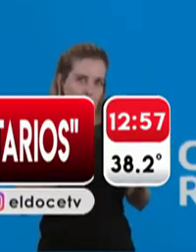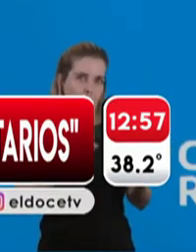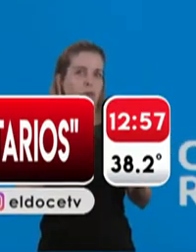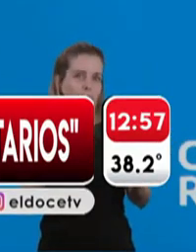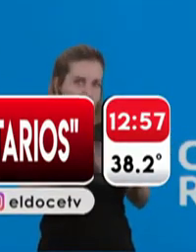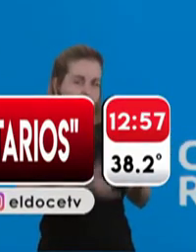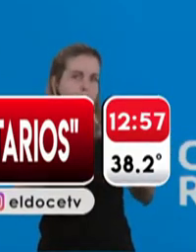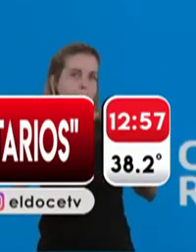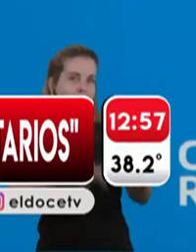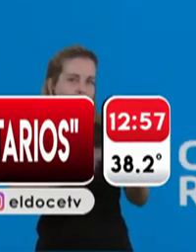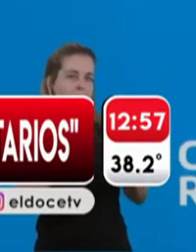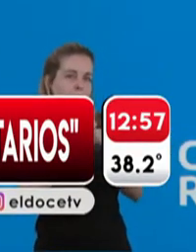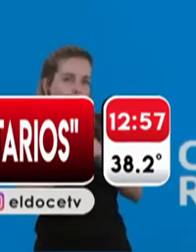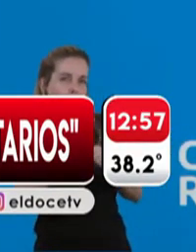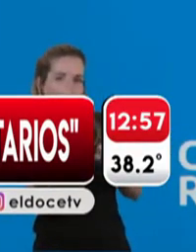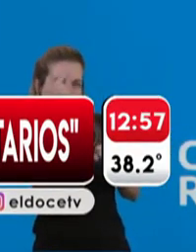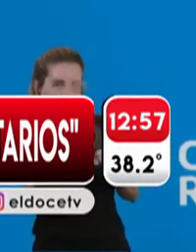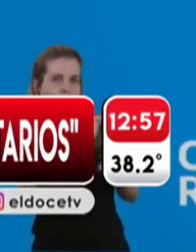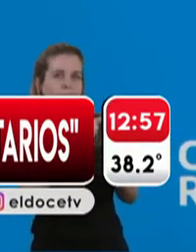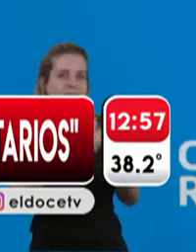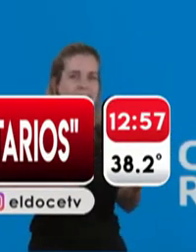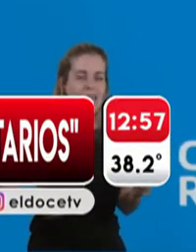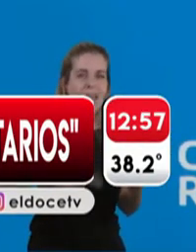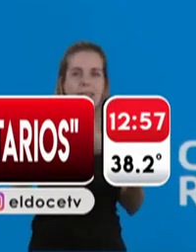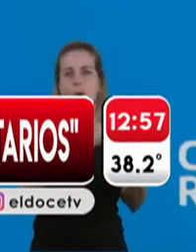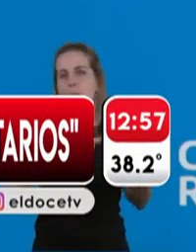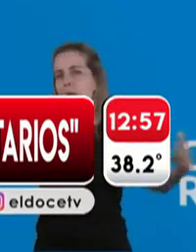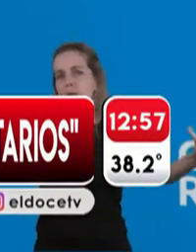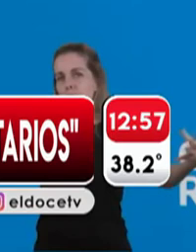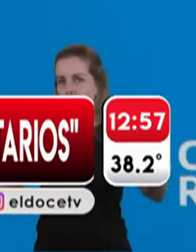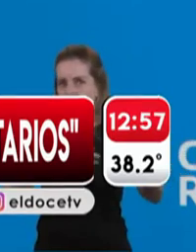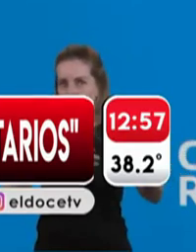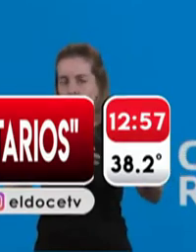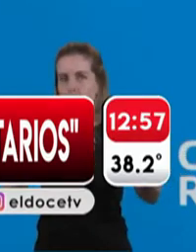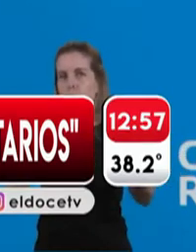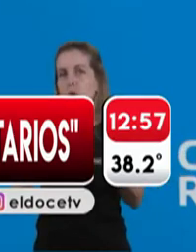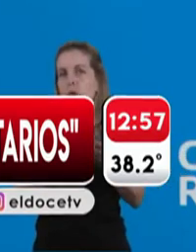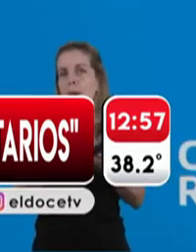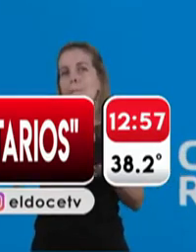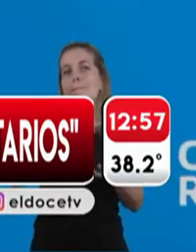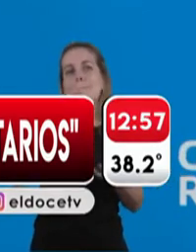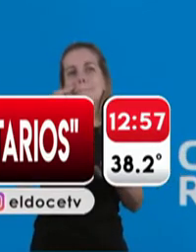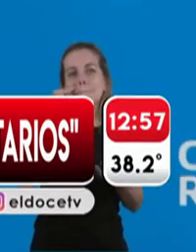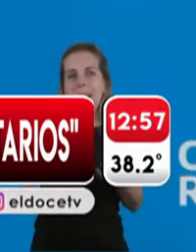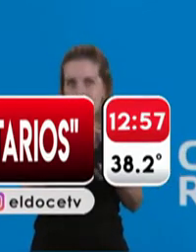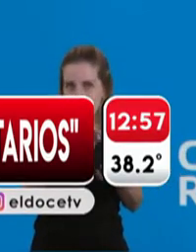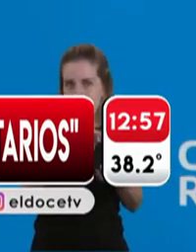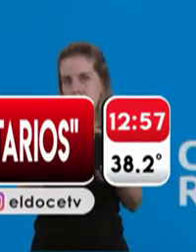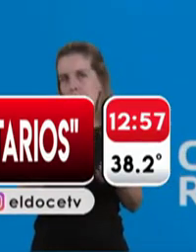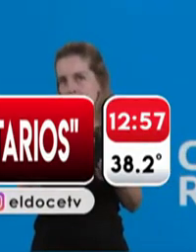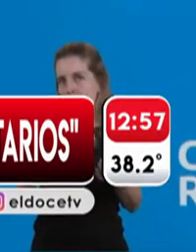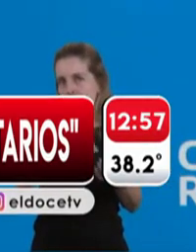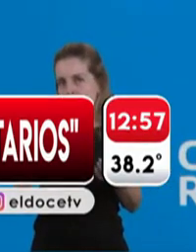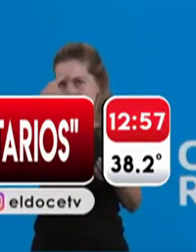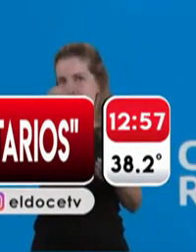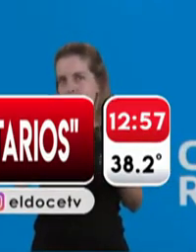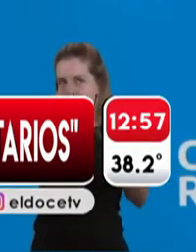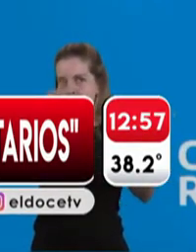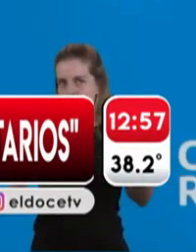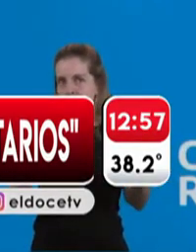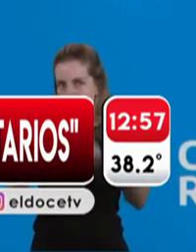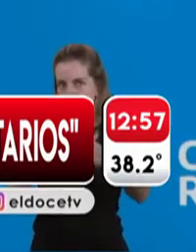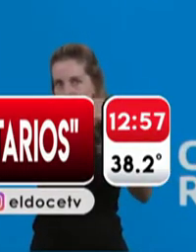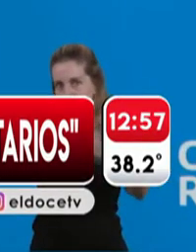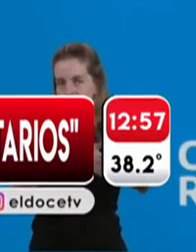las políticas que desde la presidencia, desde el gobierno en su conjunto, con respecto al PAMI se tienen que llevar adelante y se van a seguir